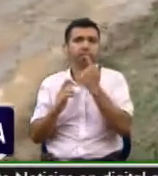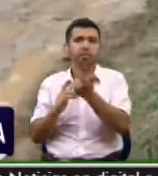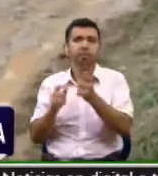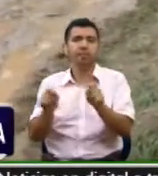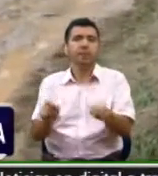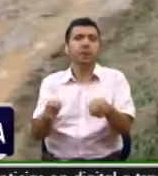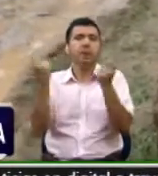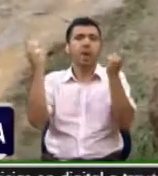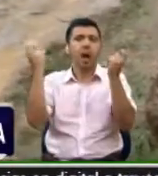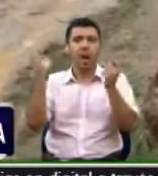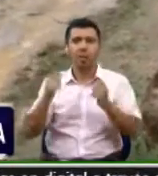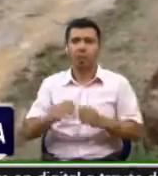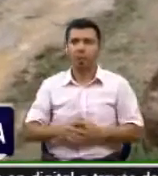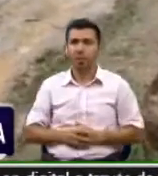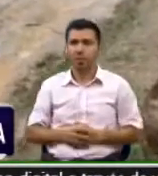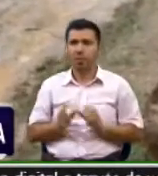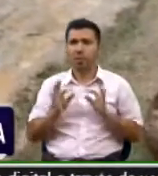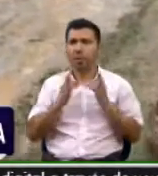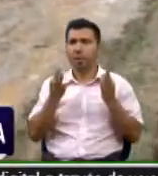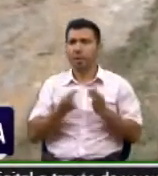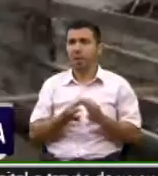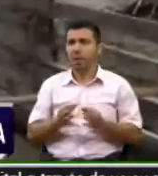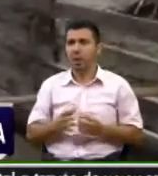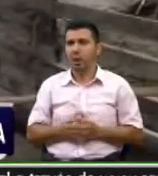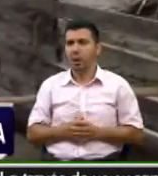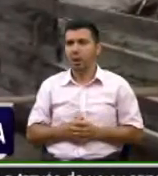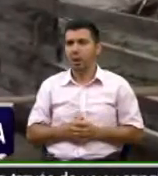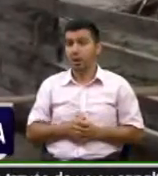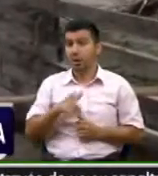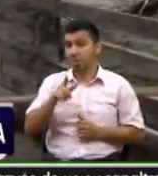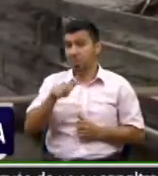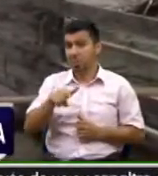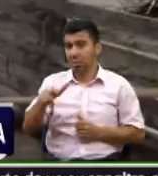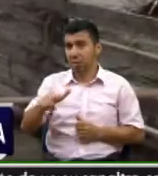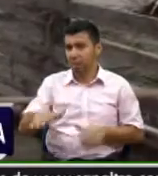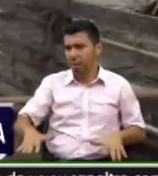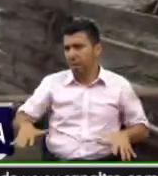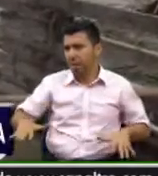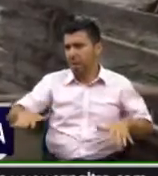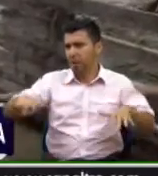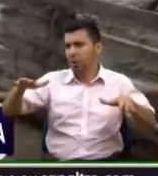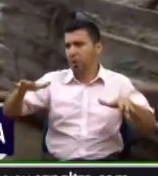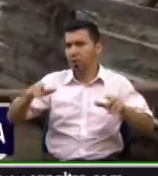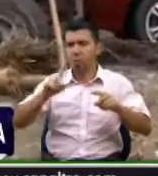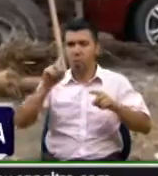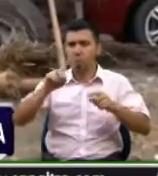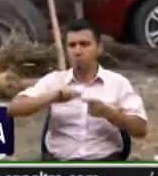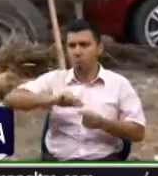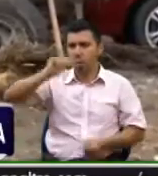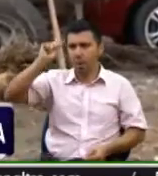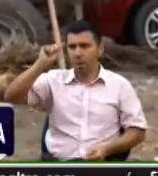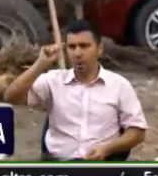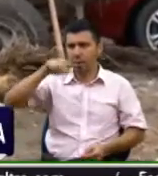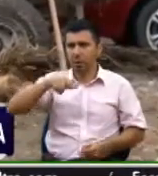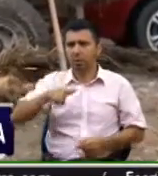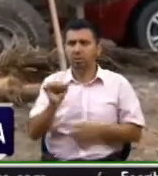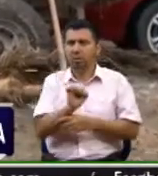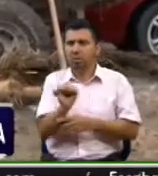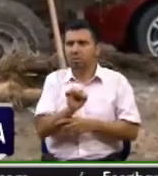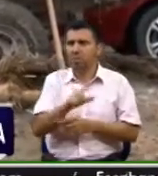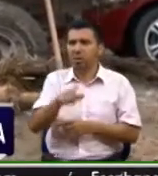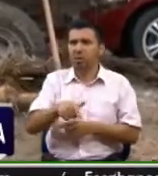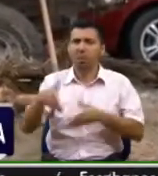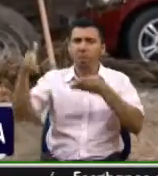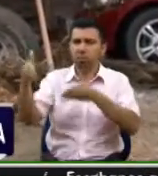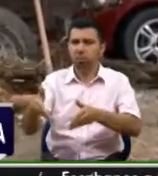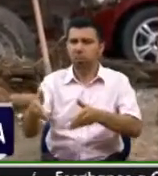lodo arrasado por la quebrada cubrió los pisos, un poco más de un metro por encima de ellos. Muchos vehículos quedaron